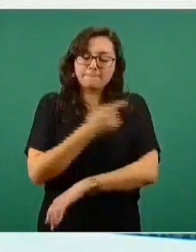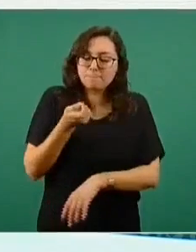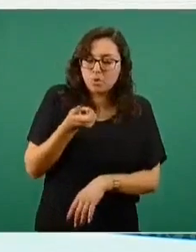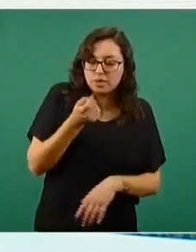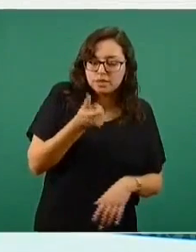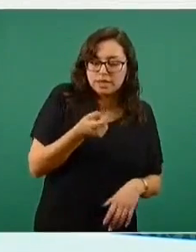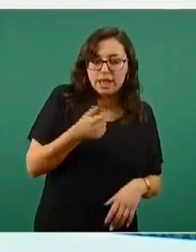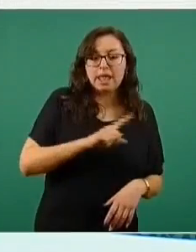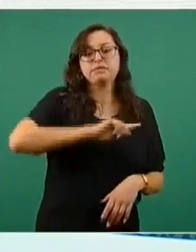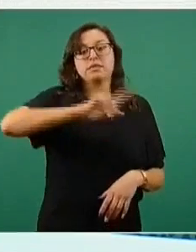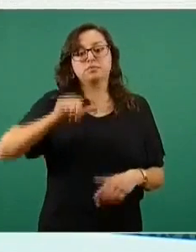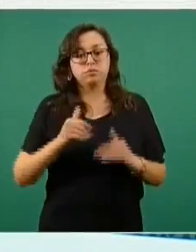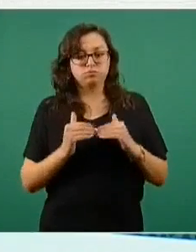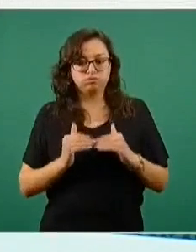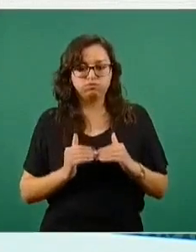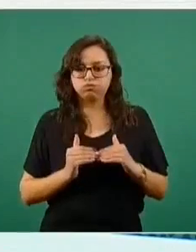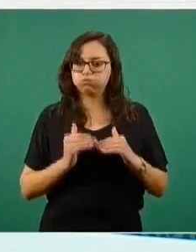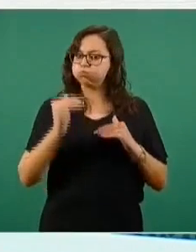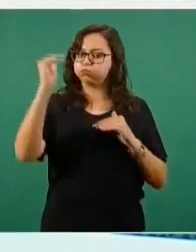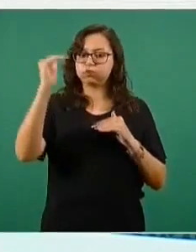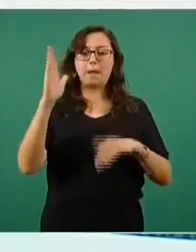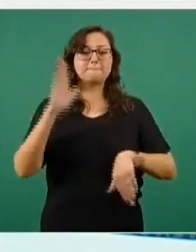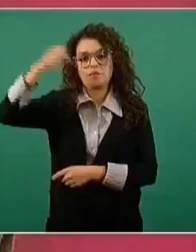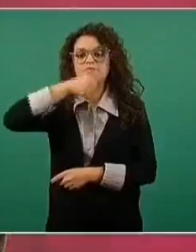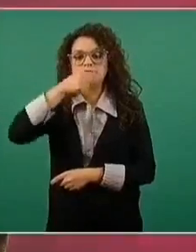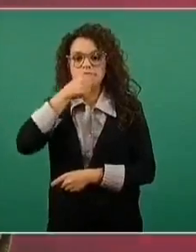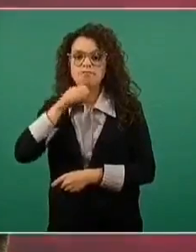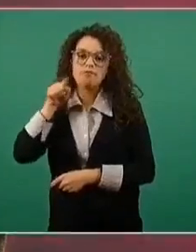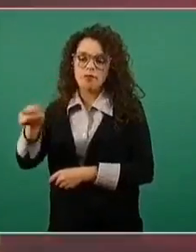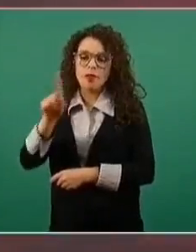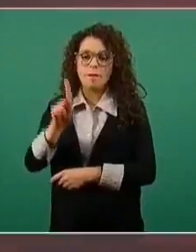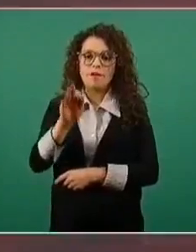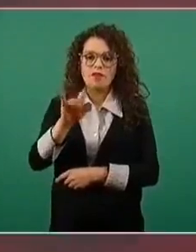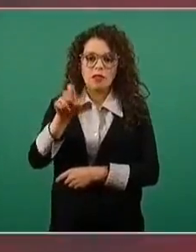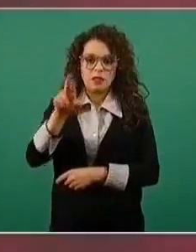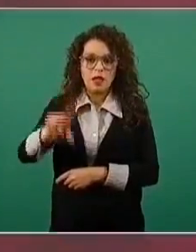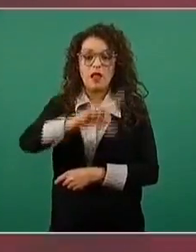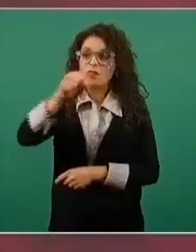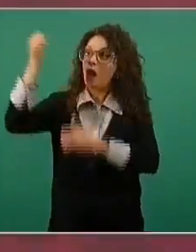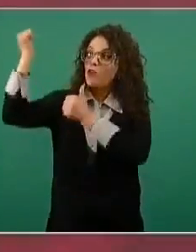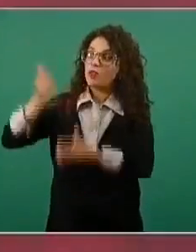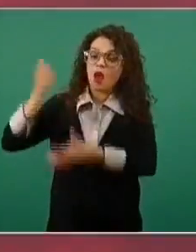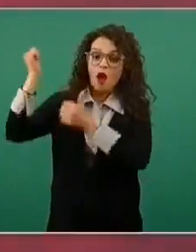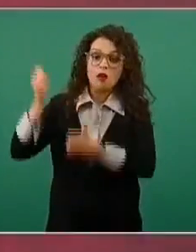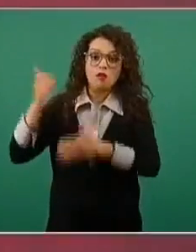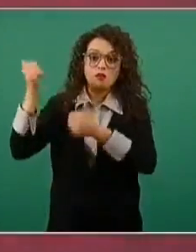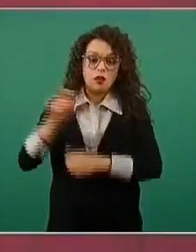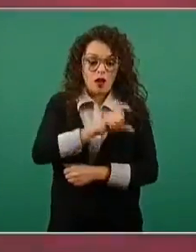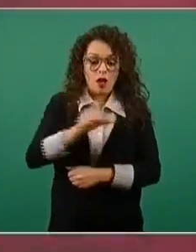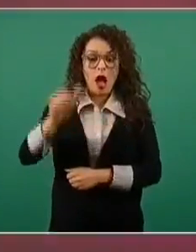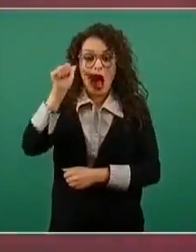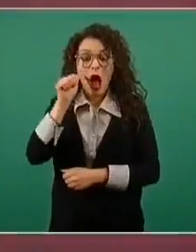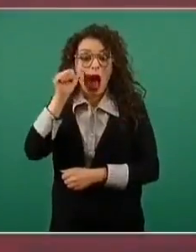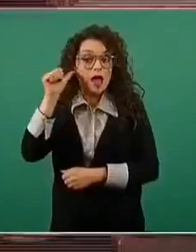utilizar tapabocas, señalando varias veces que no es de utilidad o que su efectividad es baja para evitar el contagio. Tan solo la noche